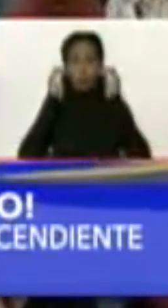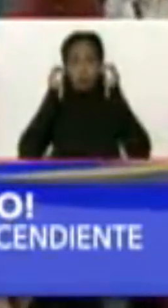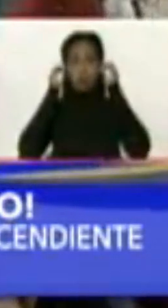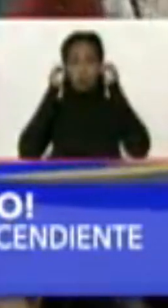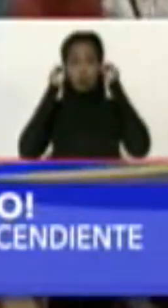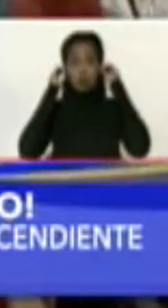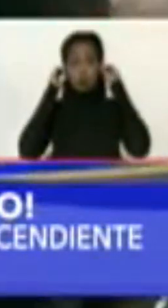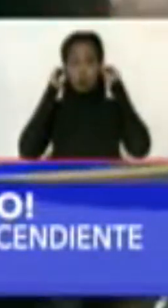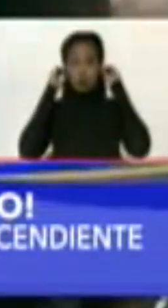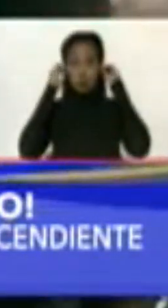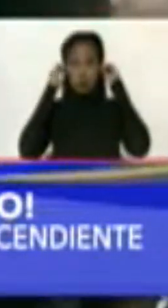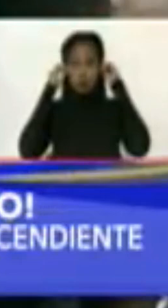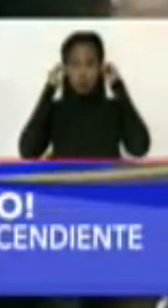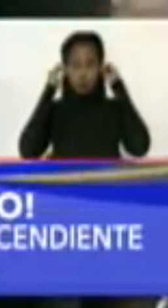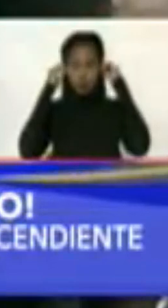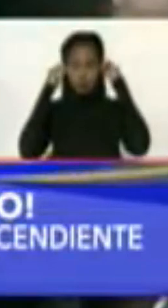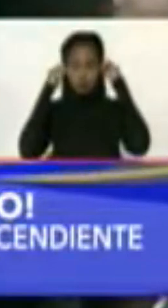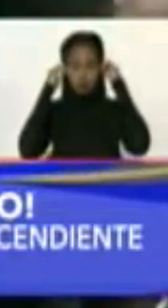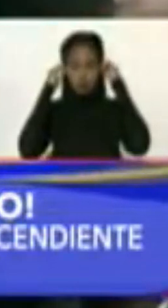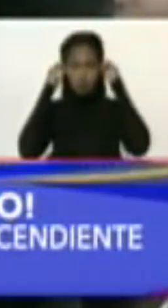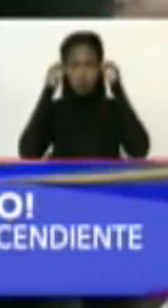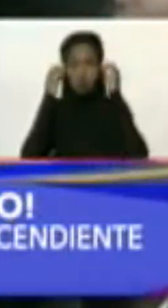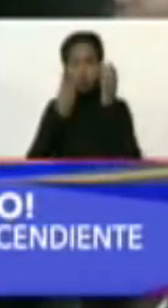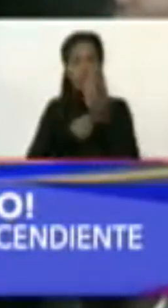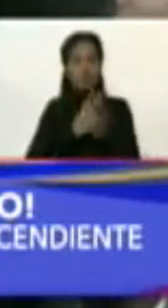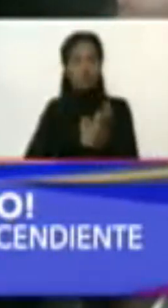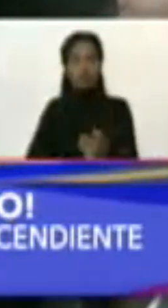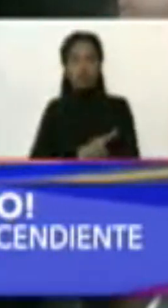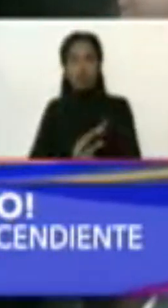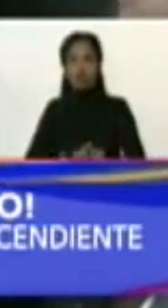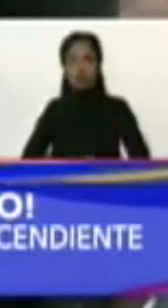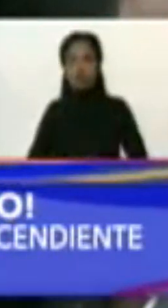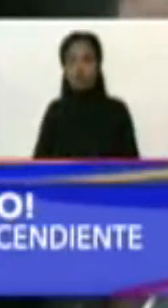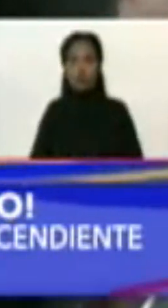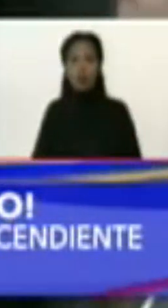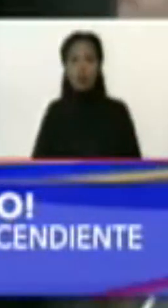continente. Es el creol.